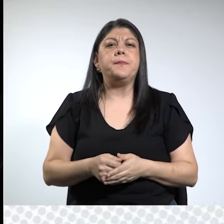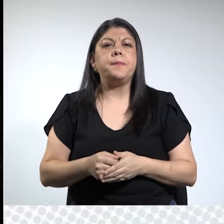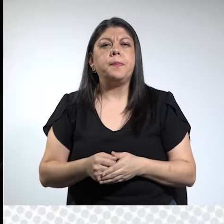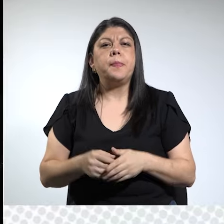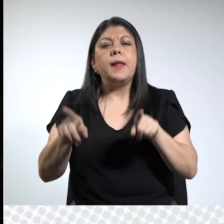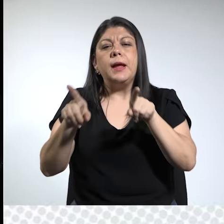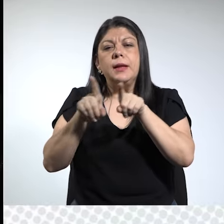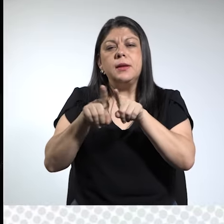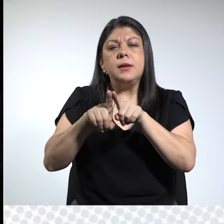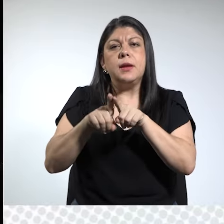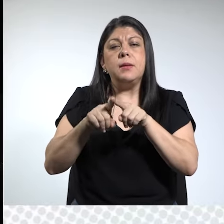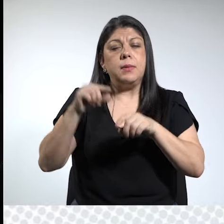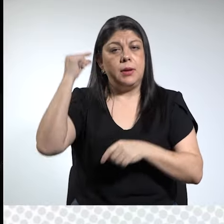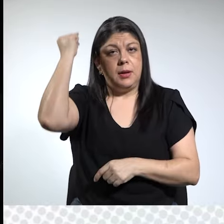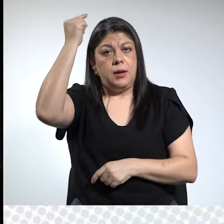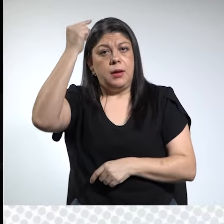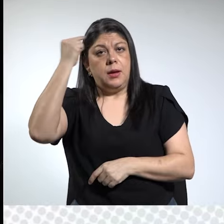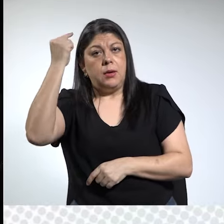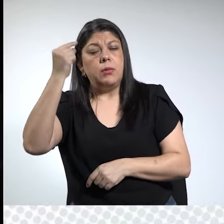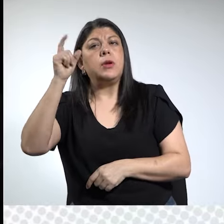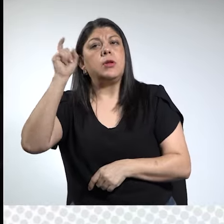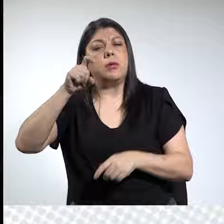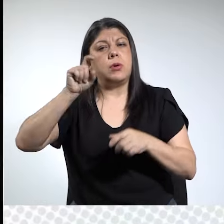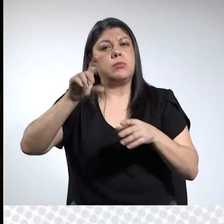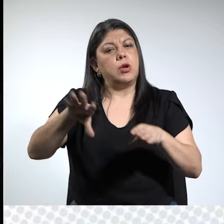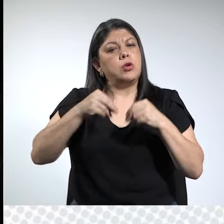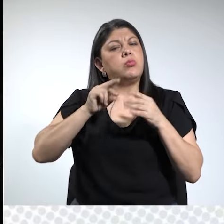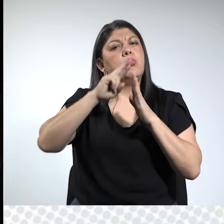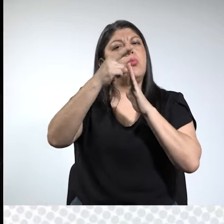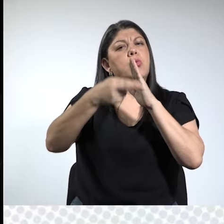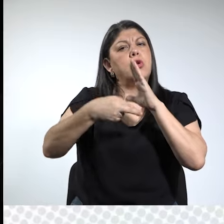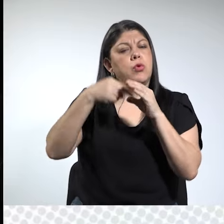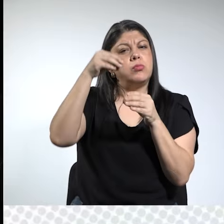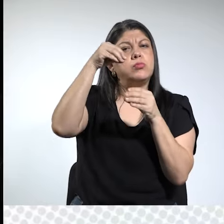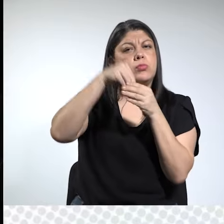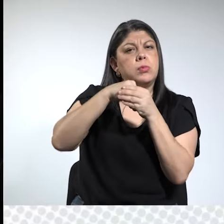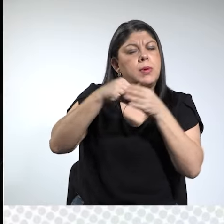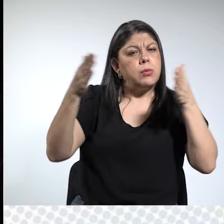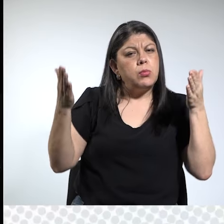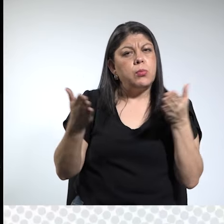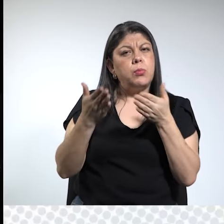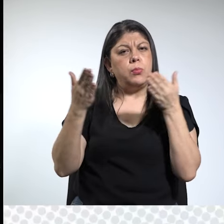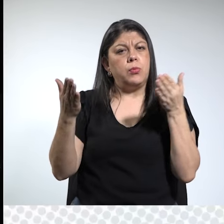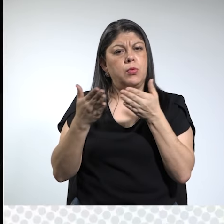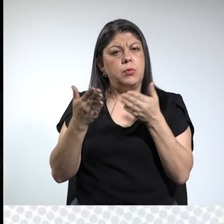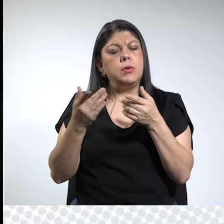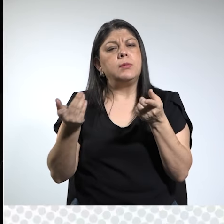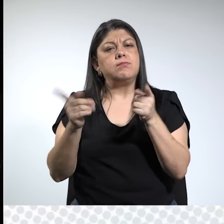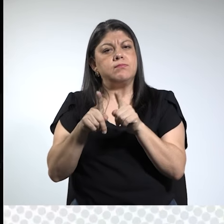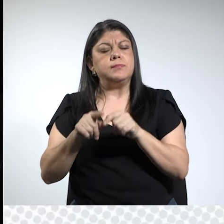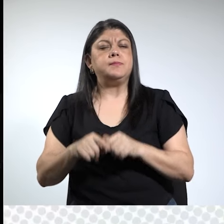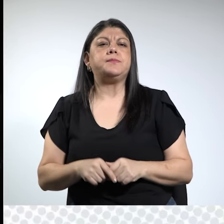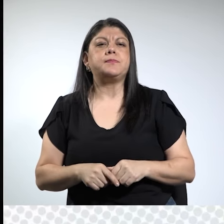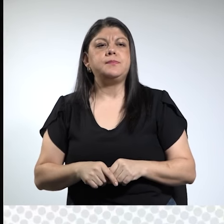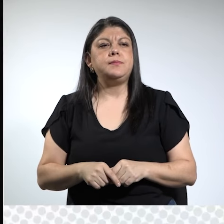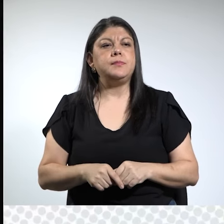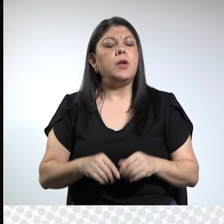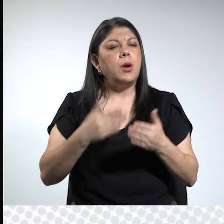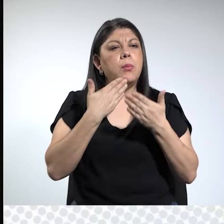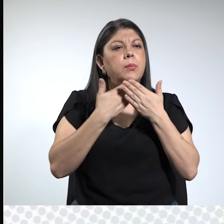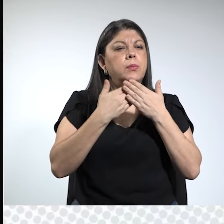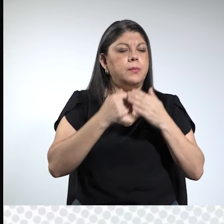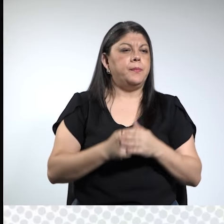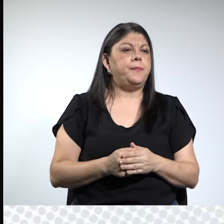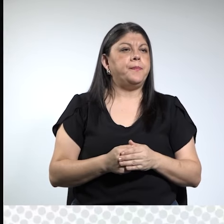y el Estado tiene ese rol en el cual tiene que entrar a promocionar que eso ocurra. Muy